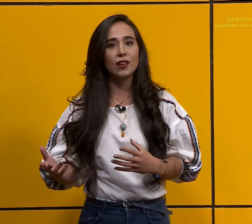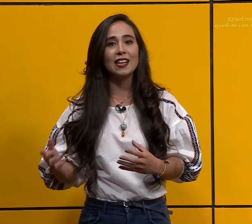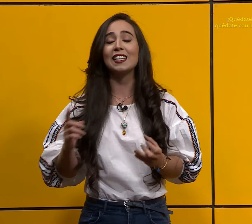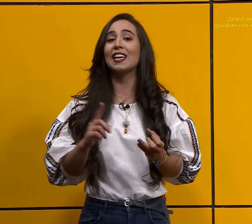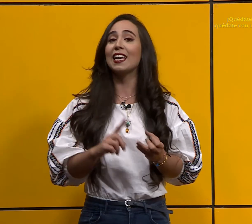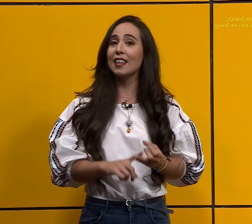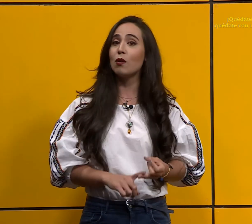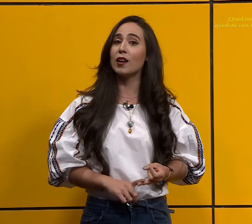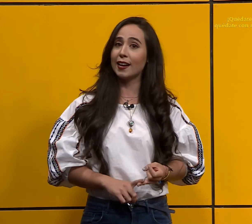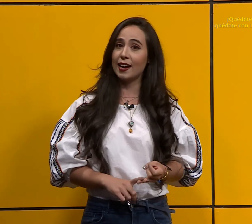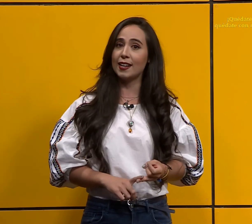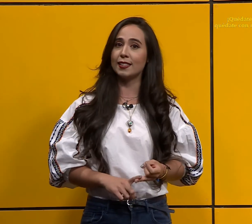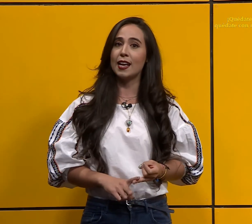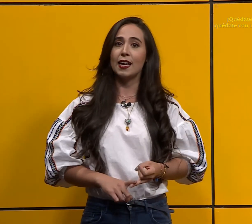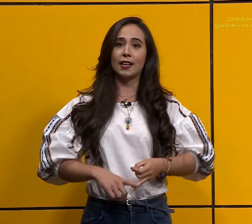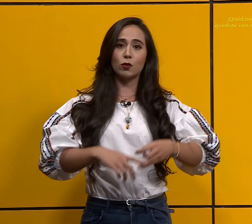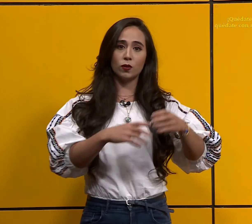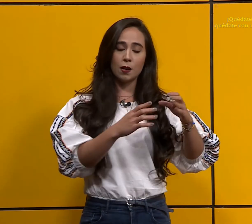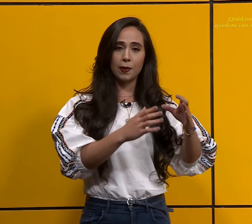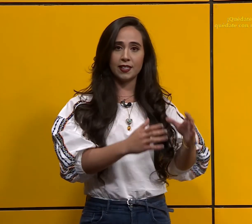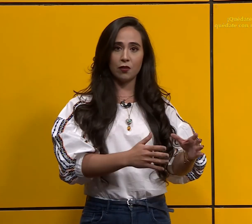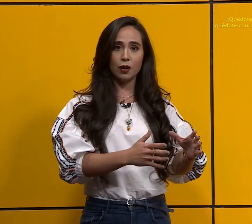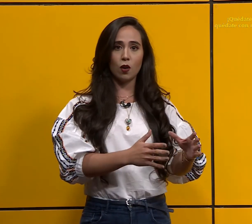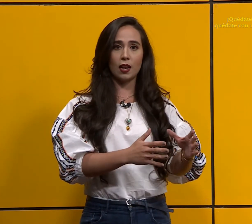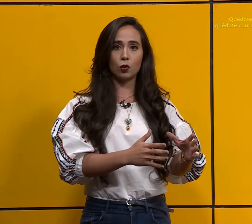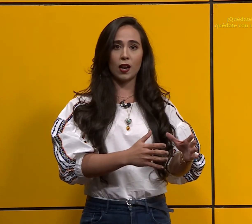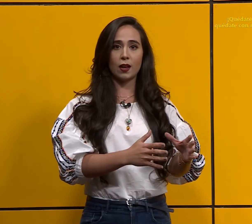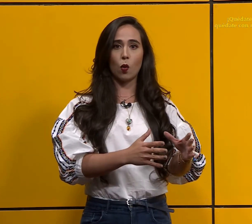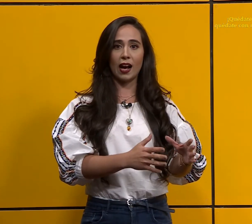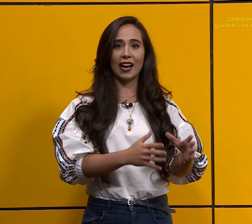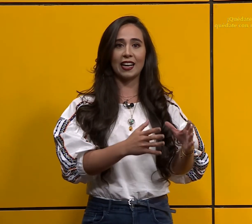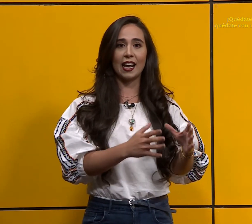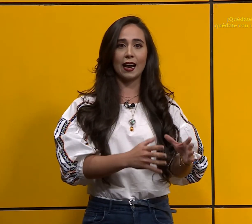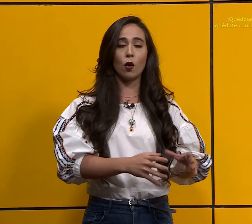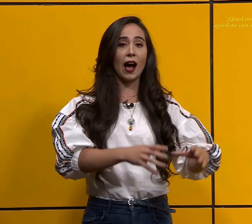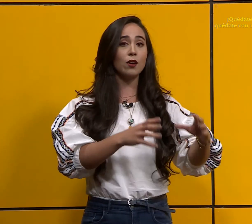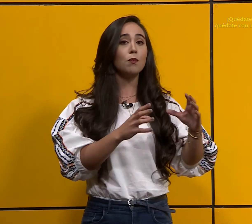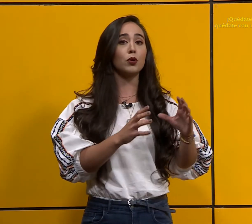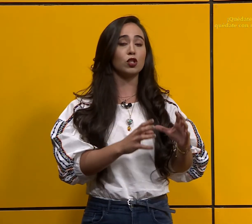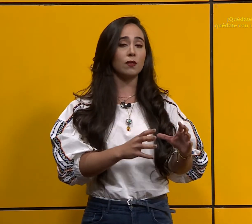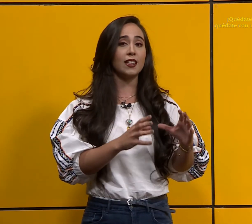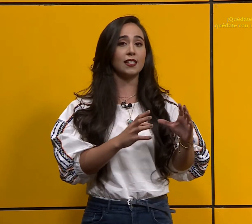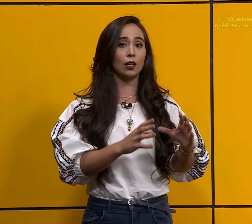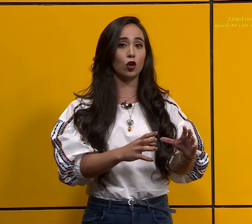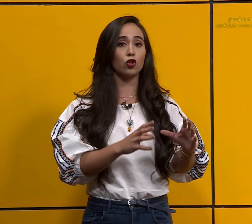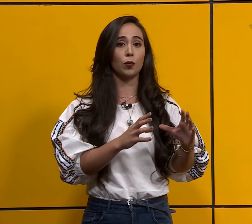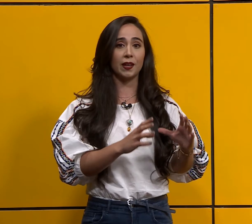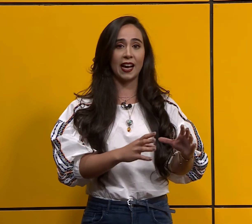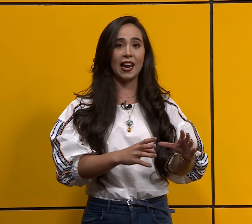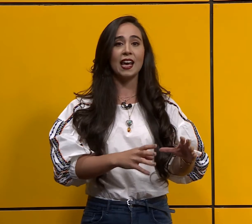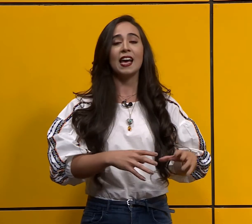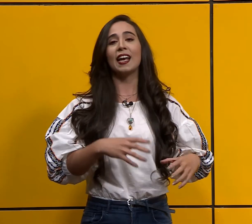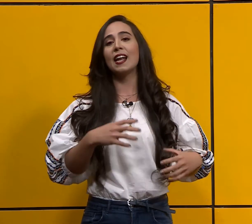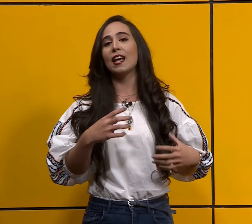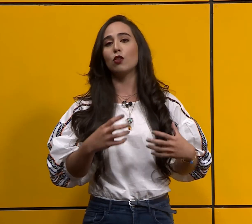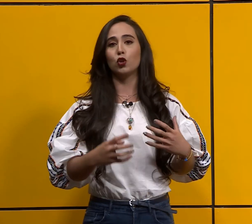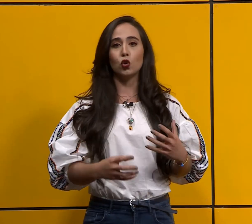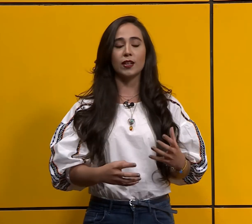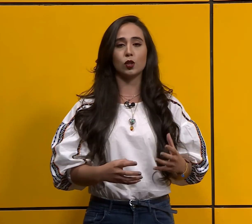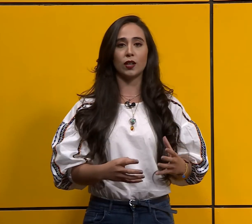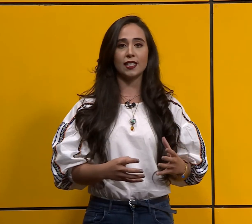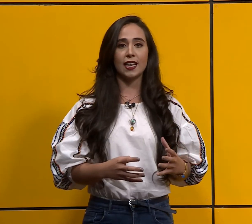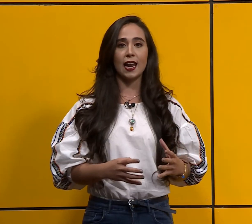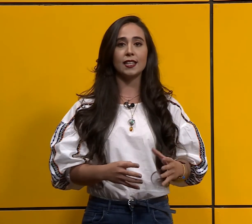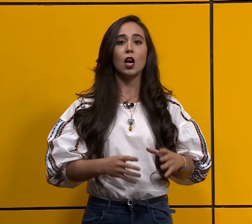temporada de lluvias y de huracanes. Tanto en el Pacífico, a la altura de Oaxaca y Guerrero, hay un posible ciclón tropical